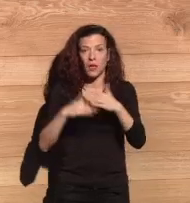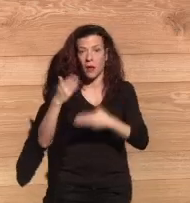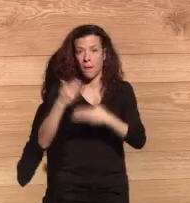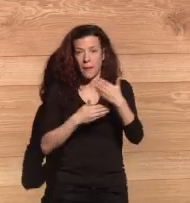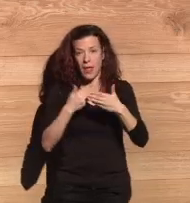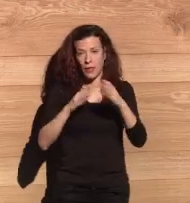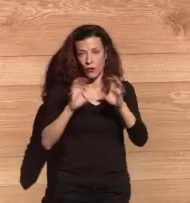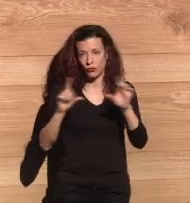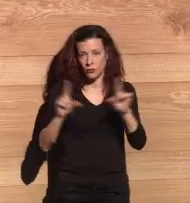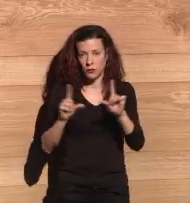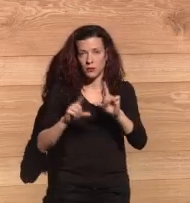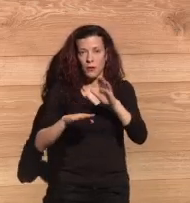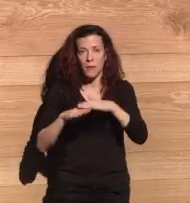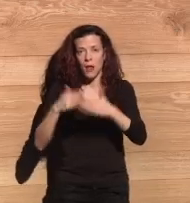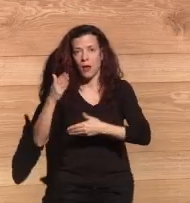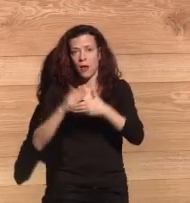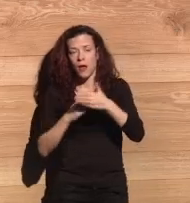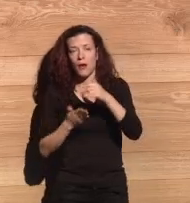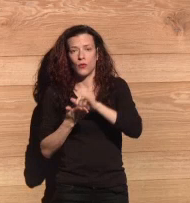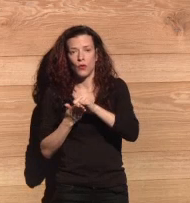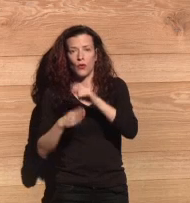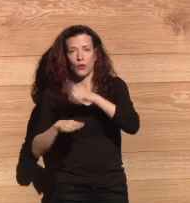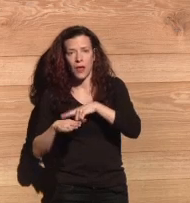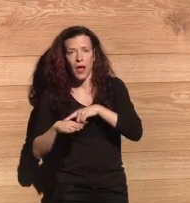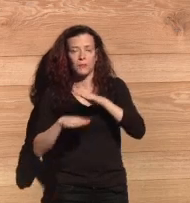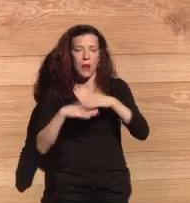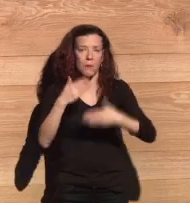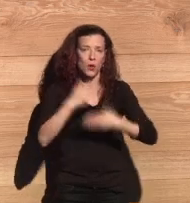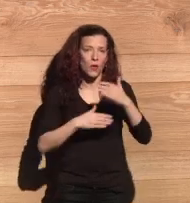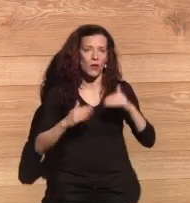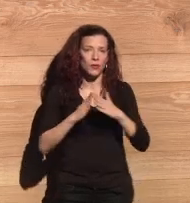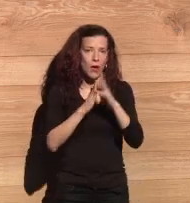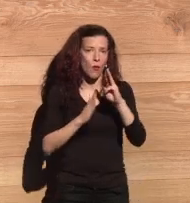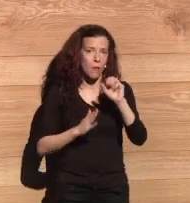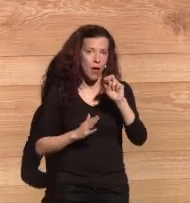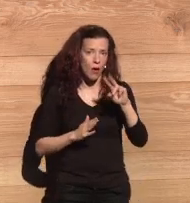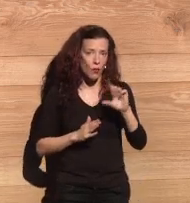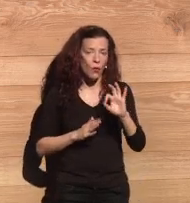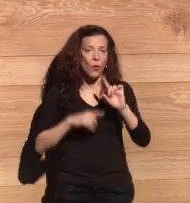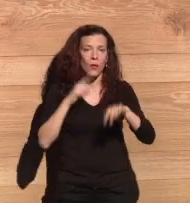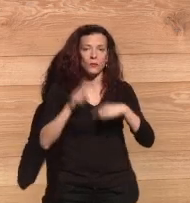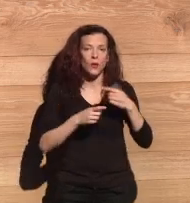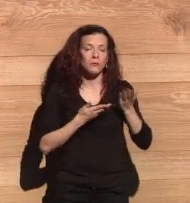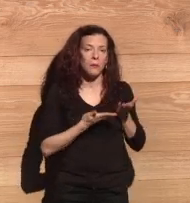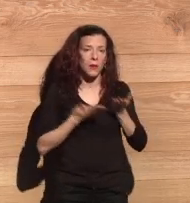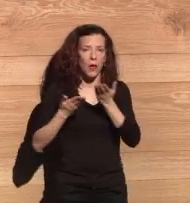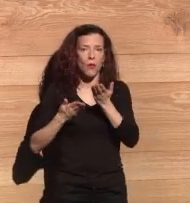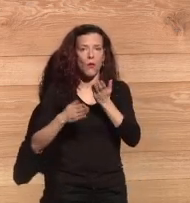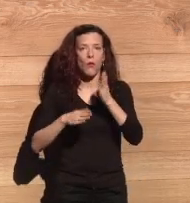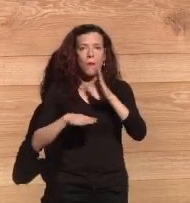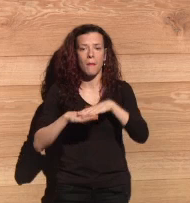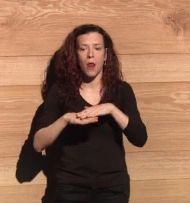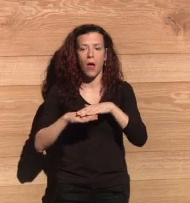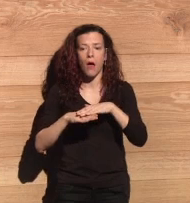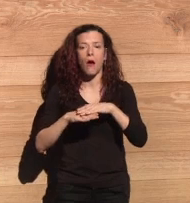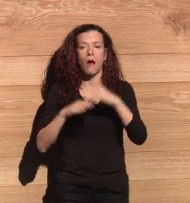lo cubrí, para New York Times, para Folha de São Paulo, y después con BuzzFeed News me invitaron a hacer una cobertura de más largo aliento,